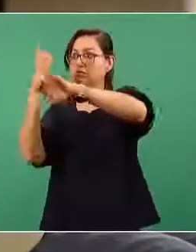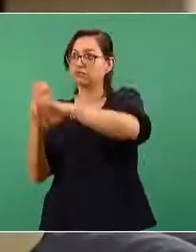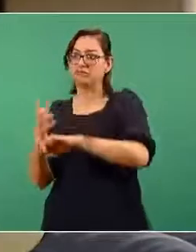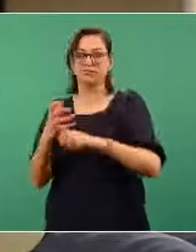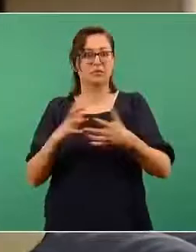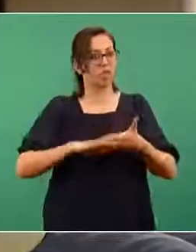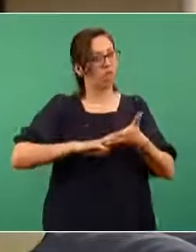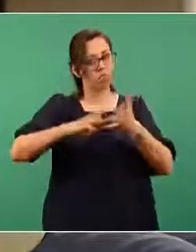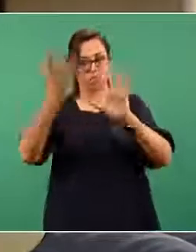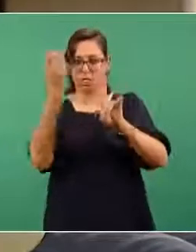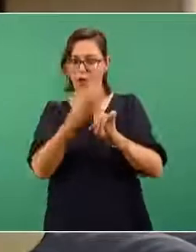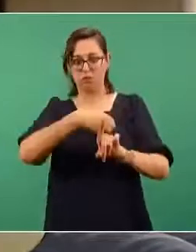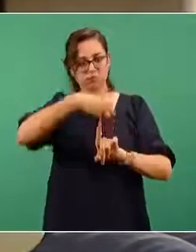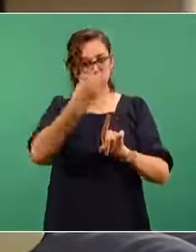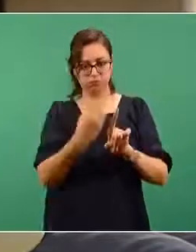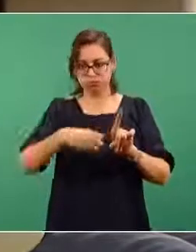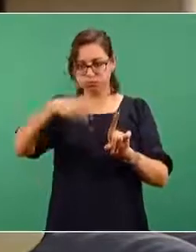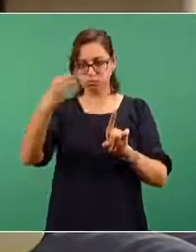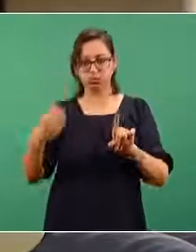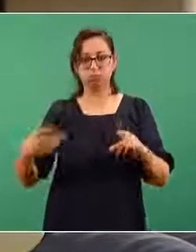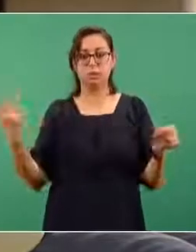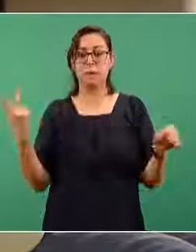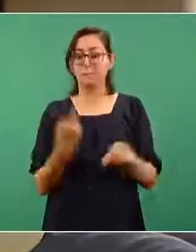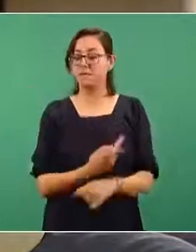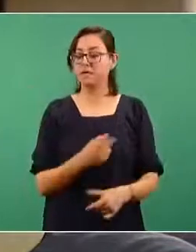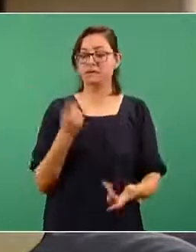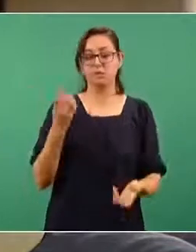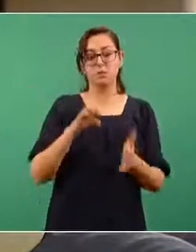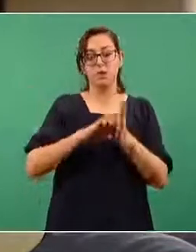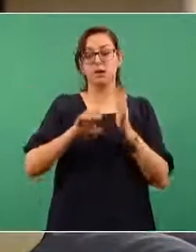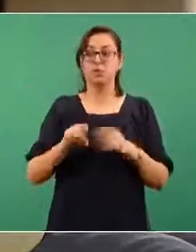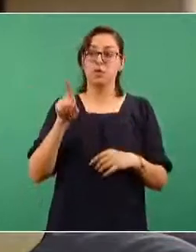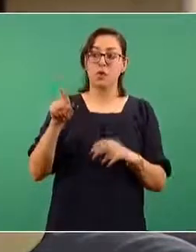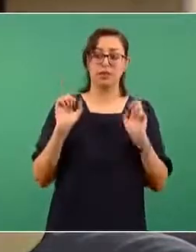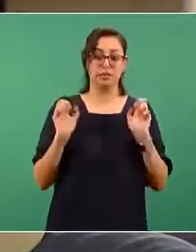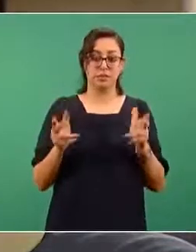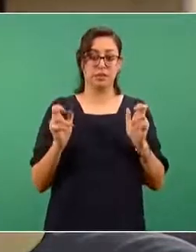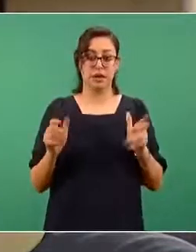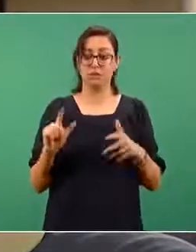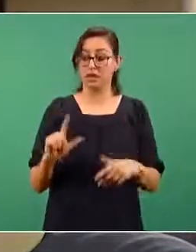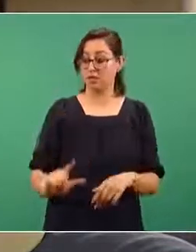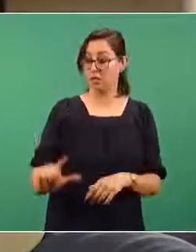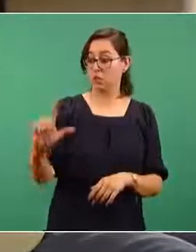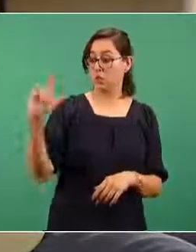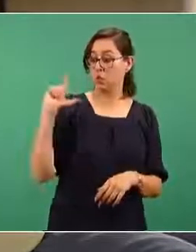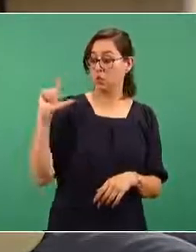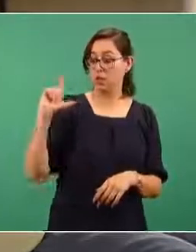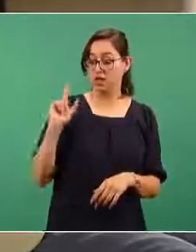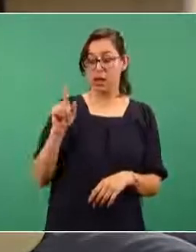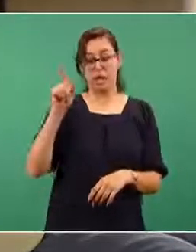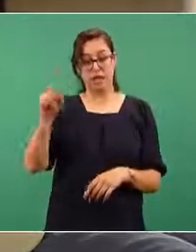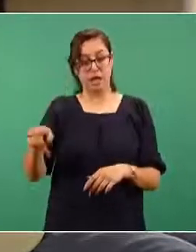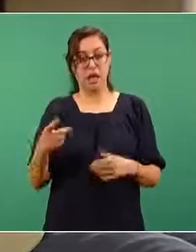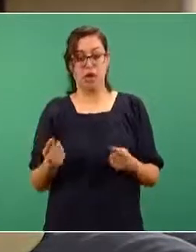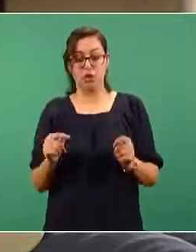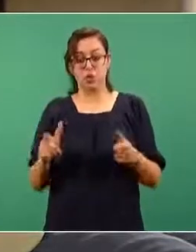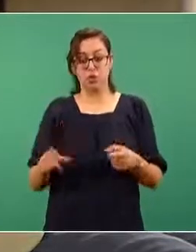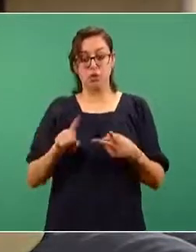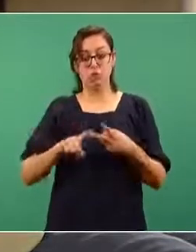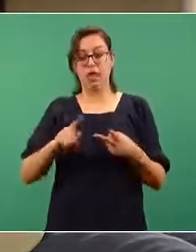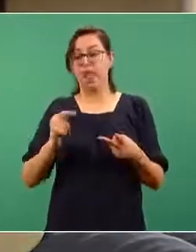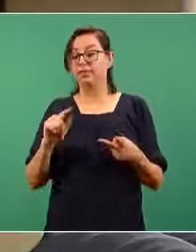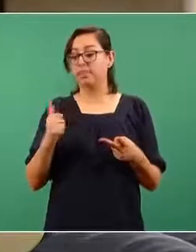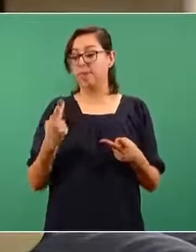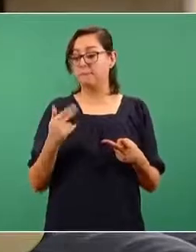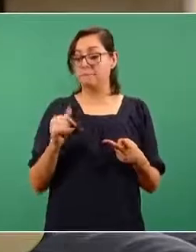Por ejemplo, en Chiapas, el lunes que anunciaron la vacunación en Tuxtla y en Tapachula, pues no hubo un anuncio previo, ¿no? Y dijeron